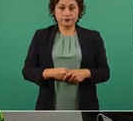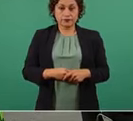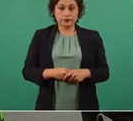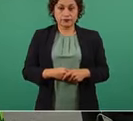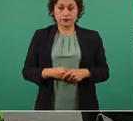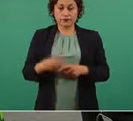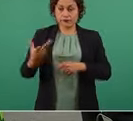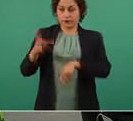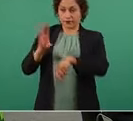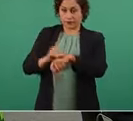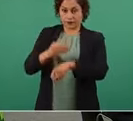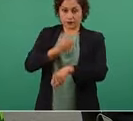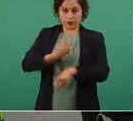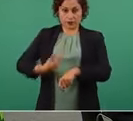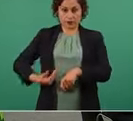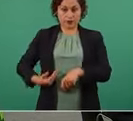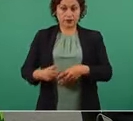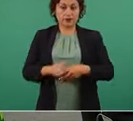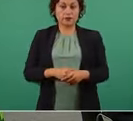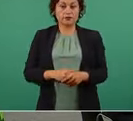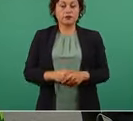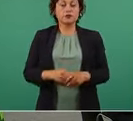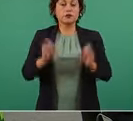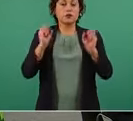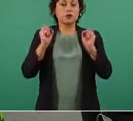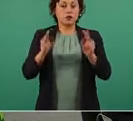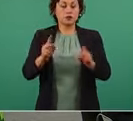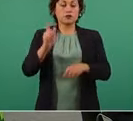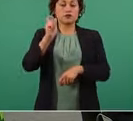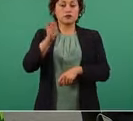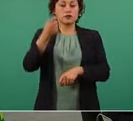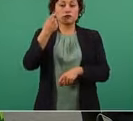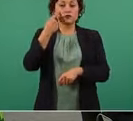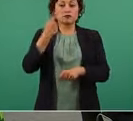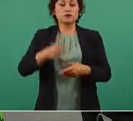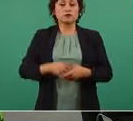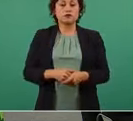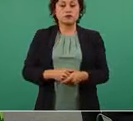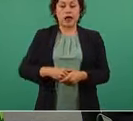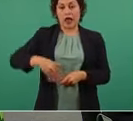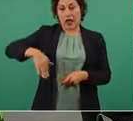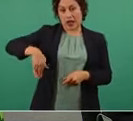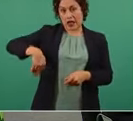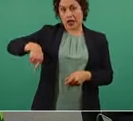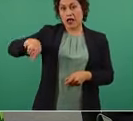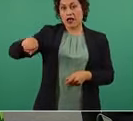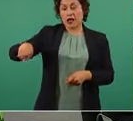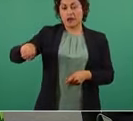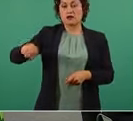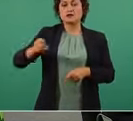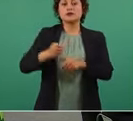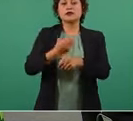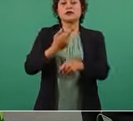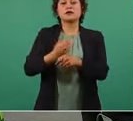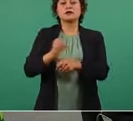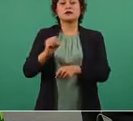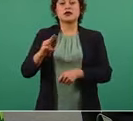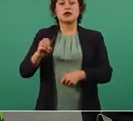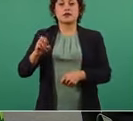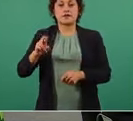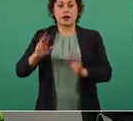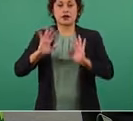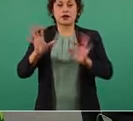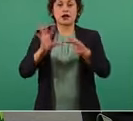Con su permiso, señor presidente. Bien, las misiones que ya explicó el secretario de Marina son